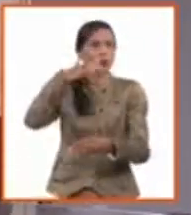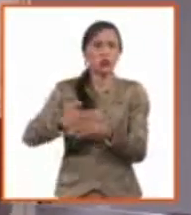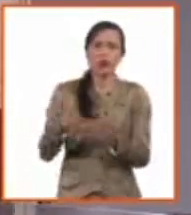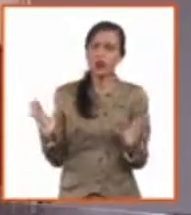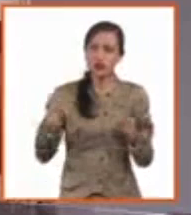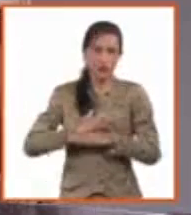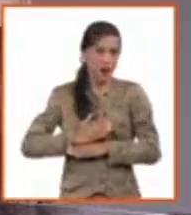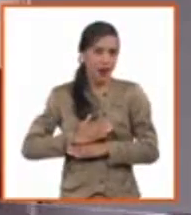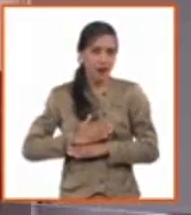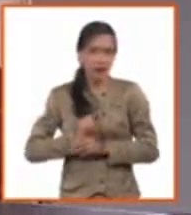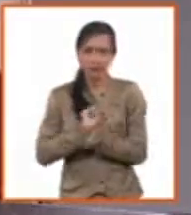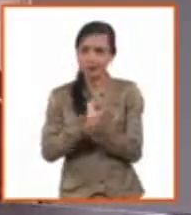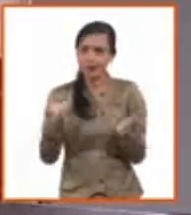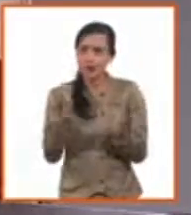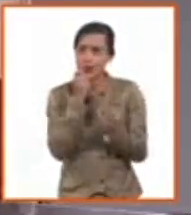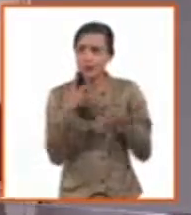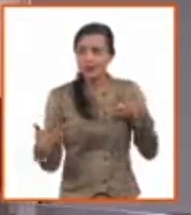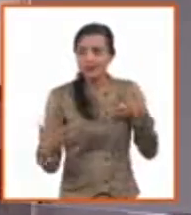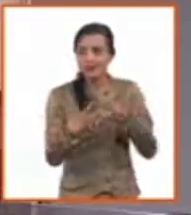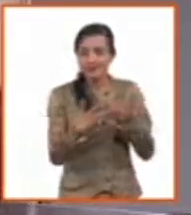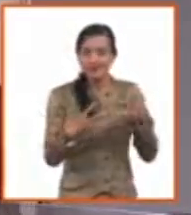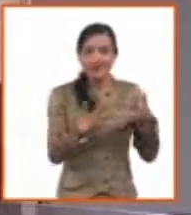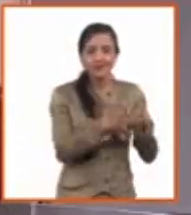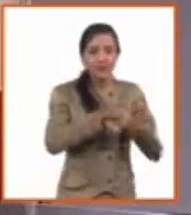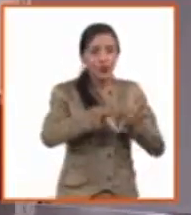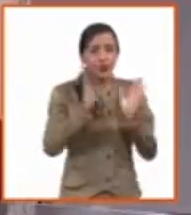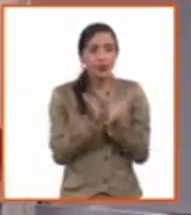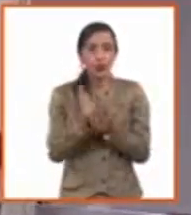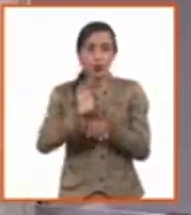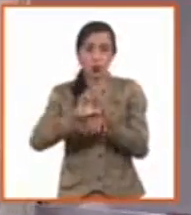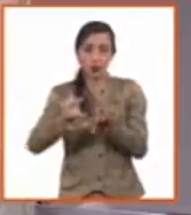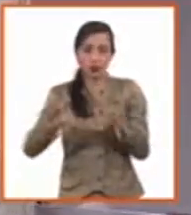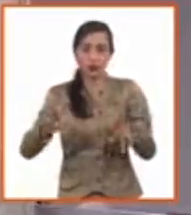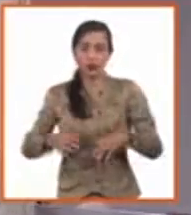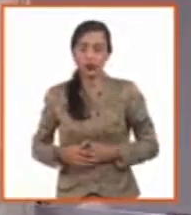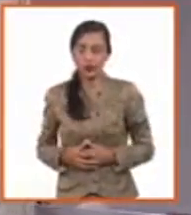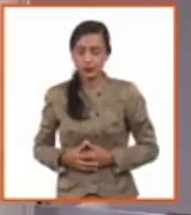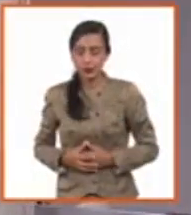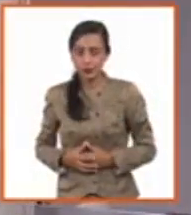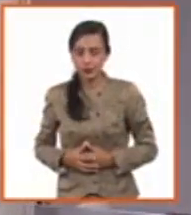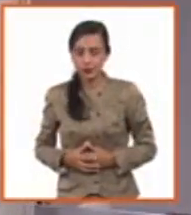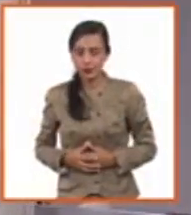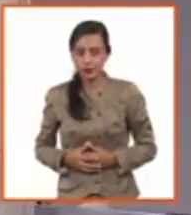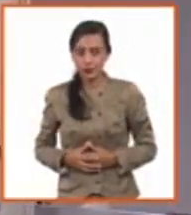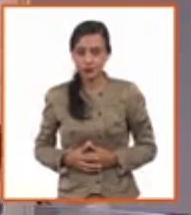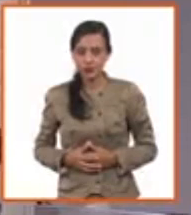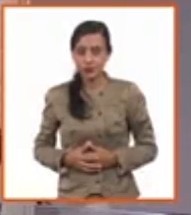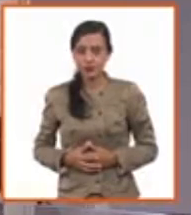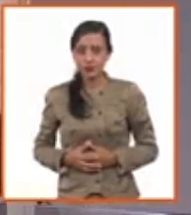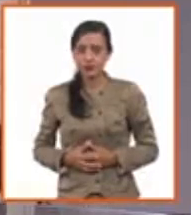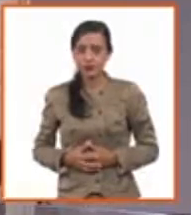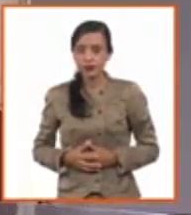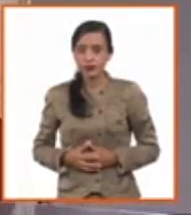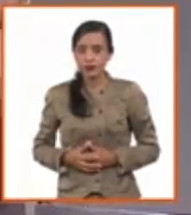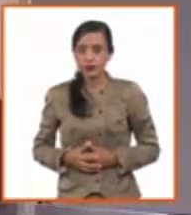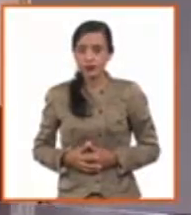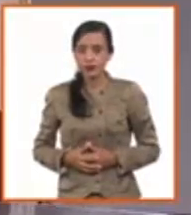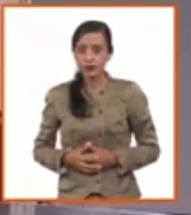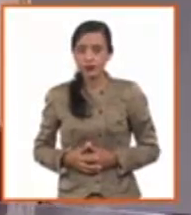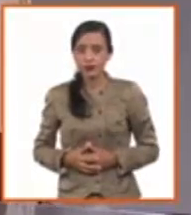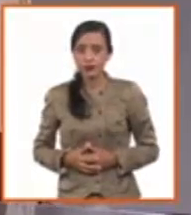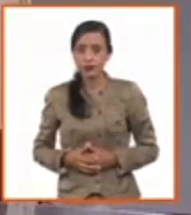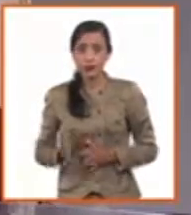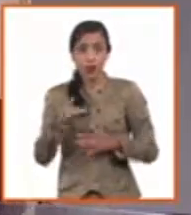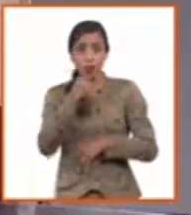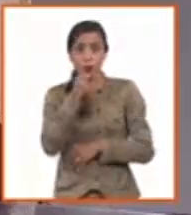frontera que pudieran enmarcar estas organizaciones a las que pueden ellos pertenecer y